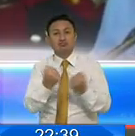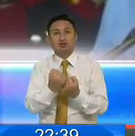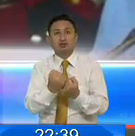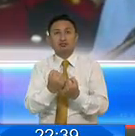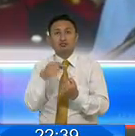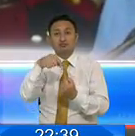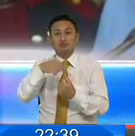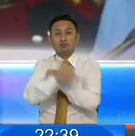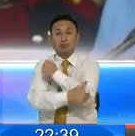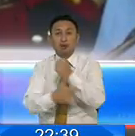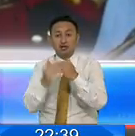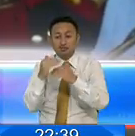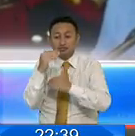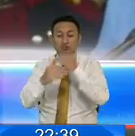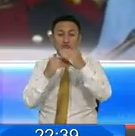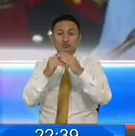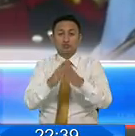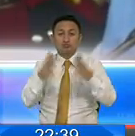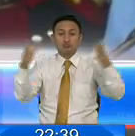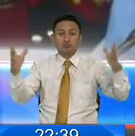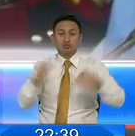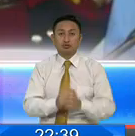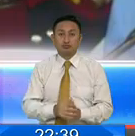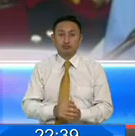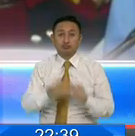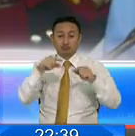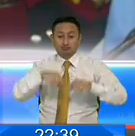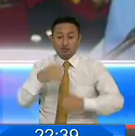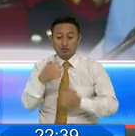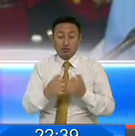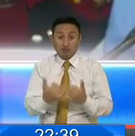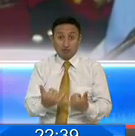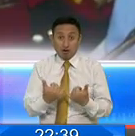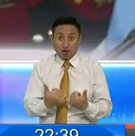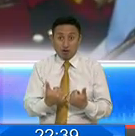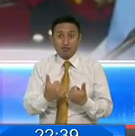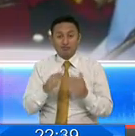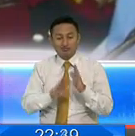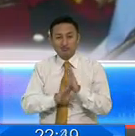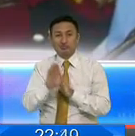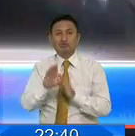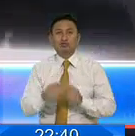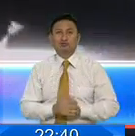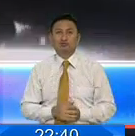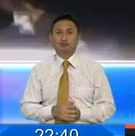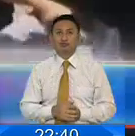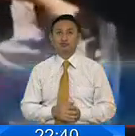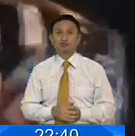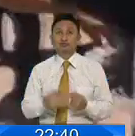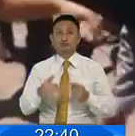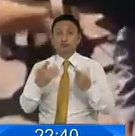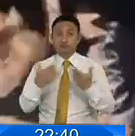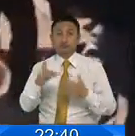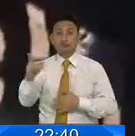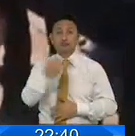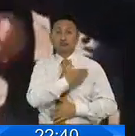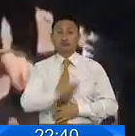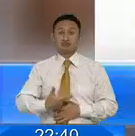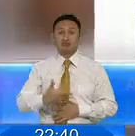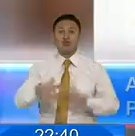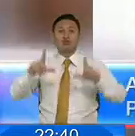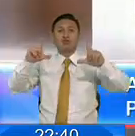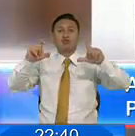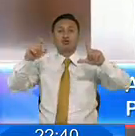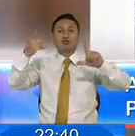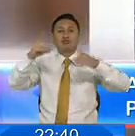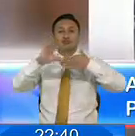país deseado y salir de este laberinto en el que nos encontramos. Luego del evento, el presidente electo subió una foto a redes